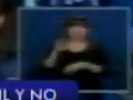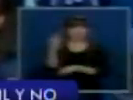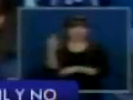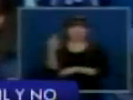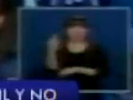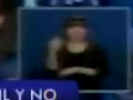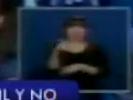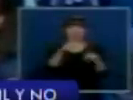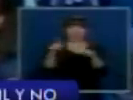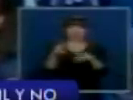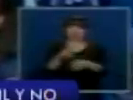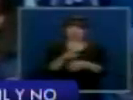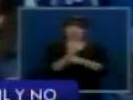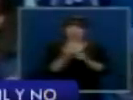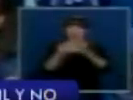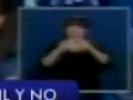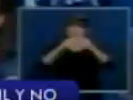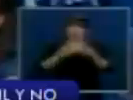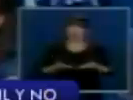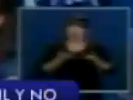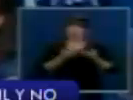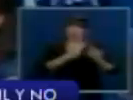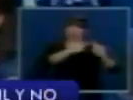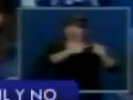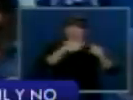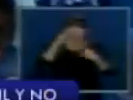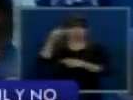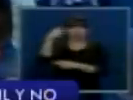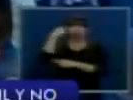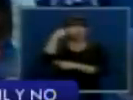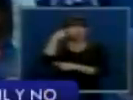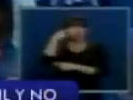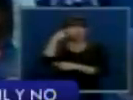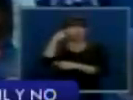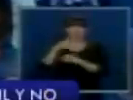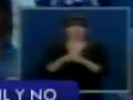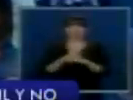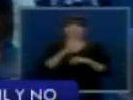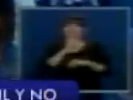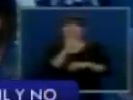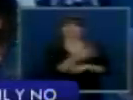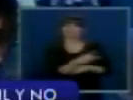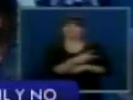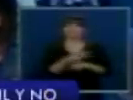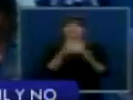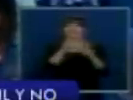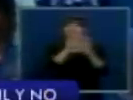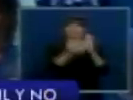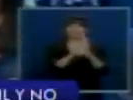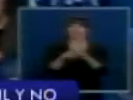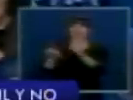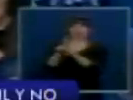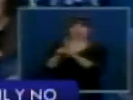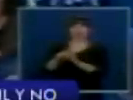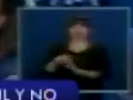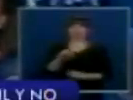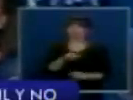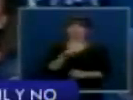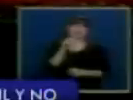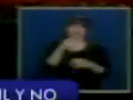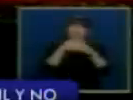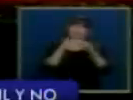quienes recibieron del pueblo el mandato de gobernar violaron la Constitución y la ley. Esto no es una afirmación